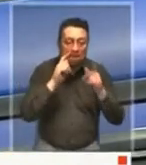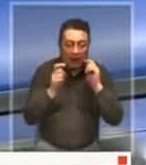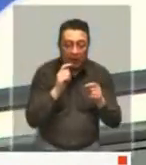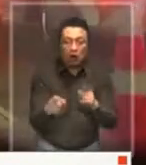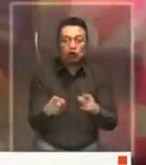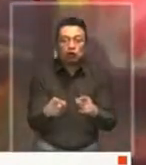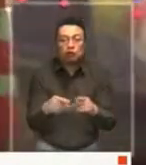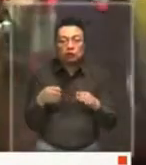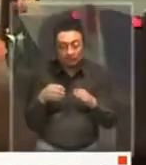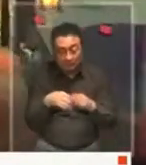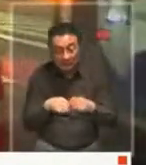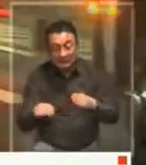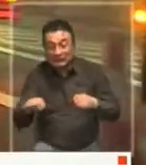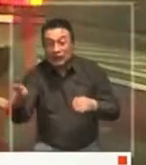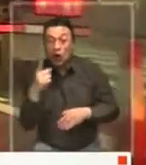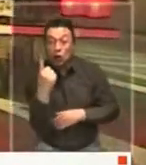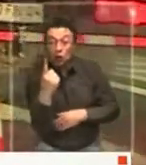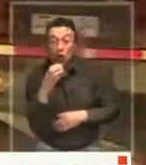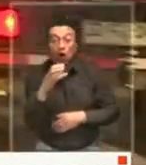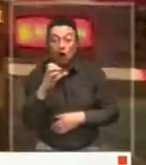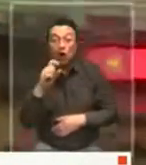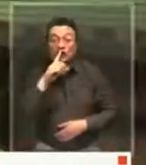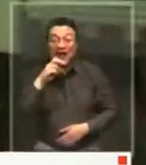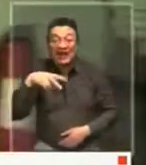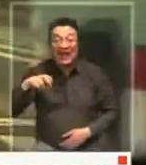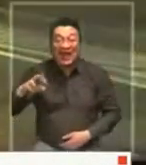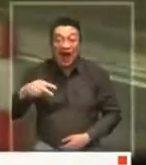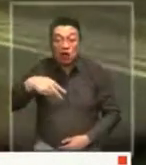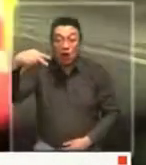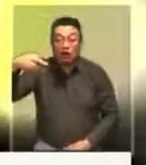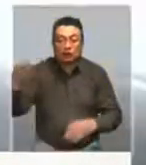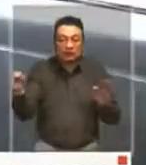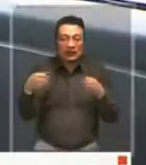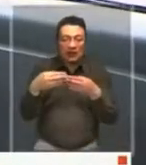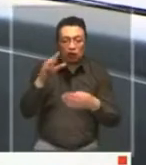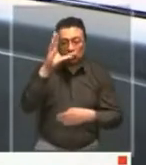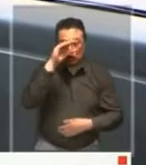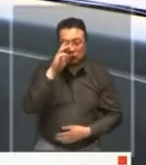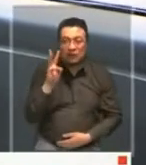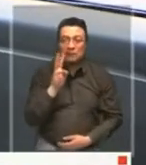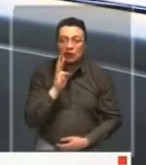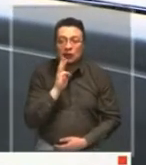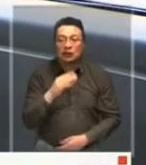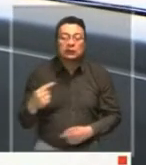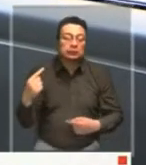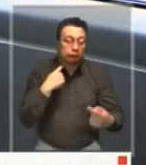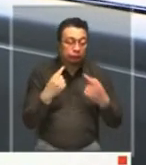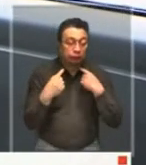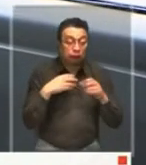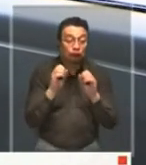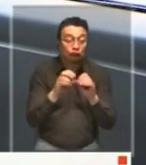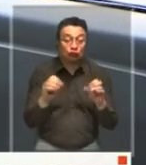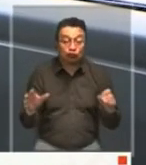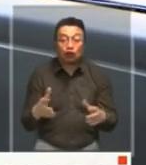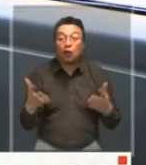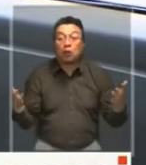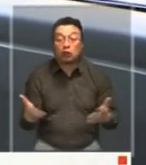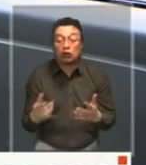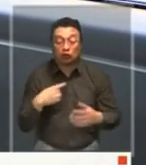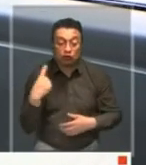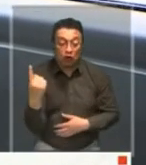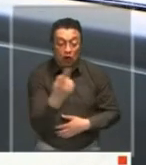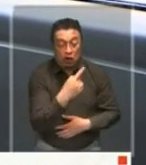la salida 1 a la Costanera Norte está cerrada desde la noche del miércoles. Perjudicado como la mayoría, porque todos